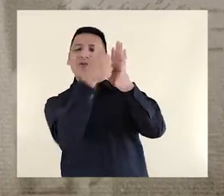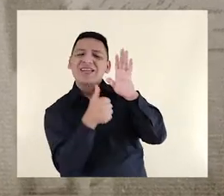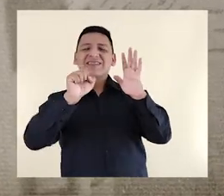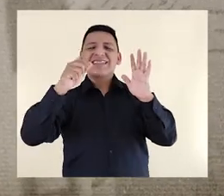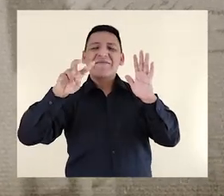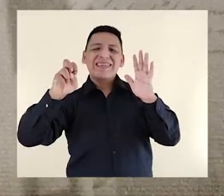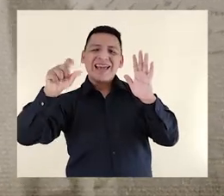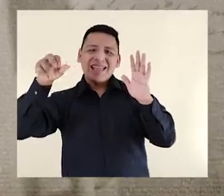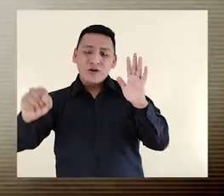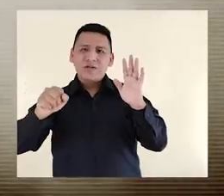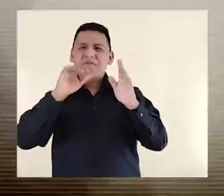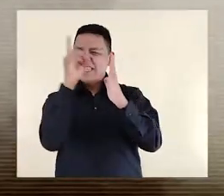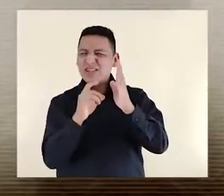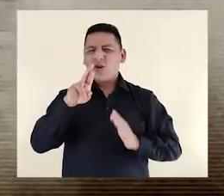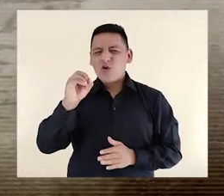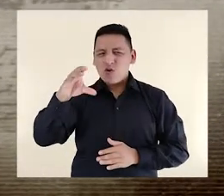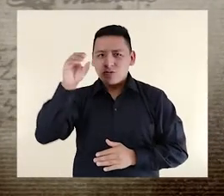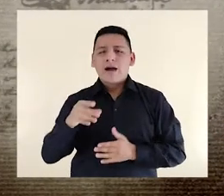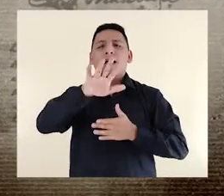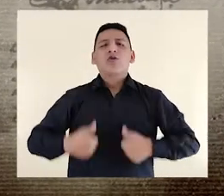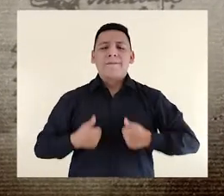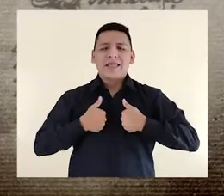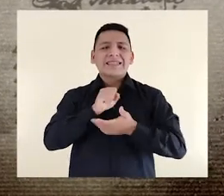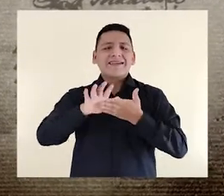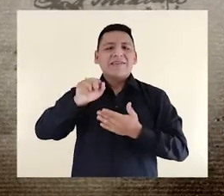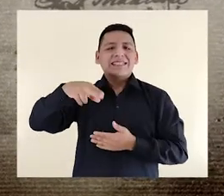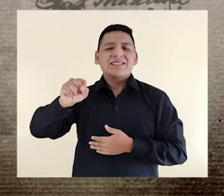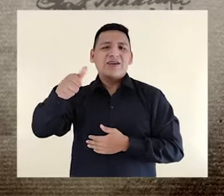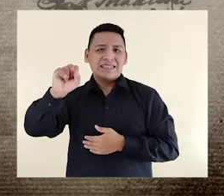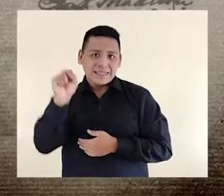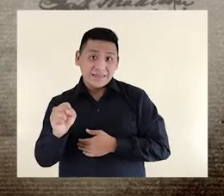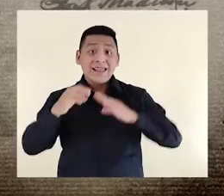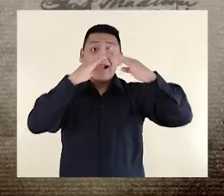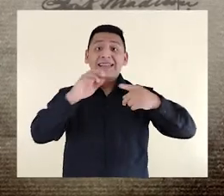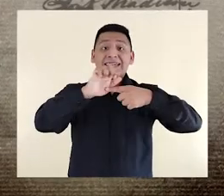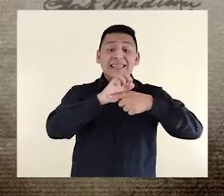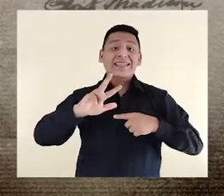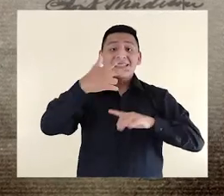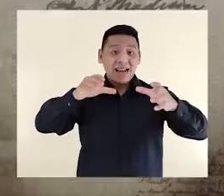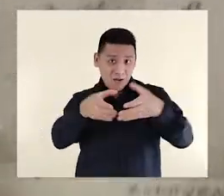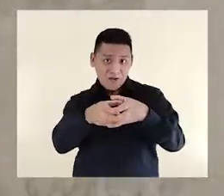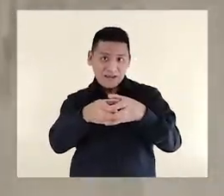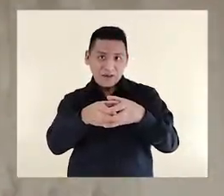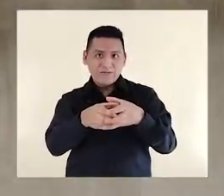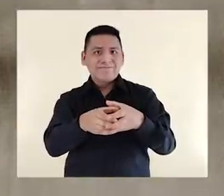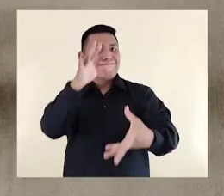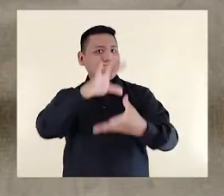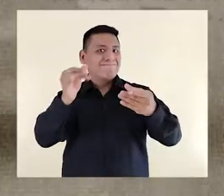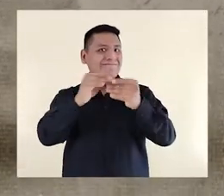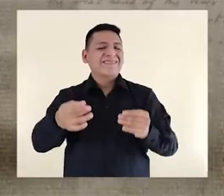con decoraciones rococó que narran aspectos de la vida de San Francisco de Asís, la Casa de Ejercicios de la Tercera Orden,